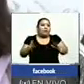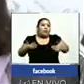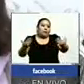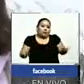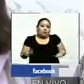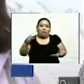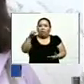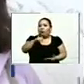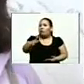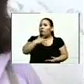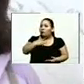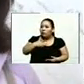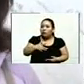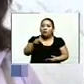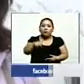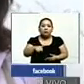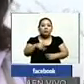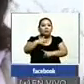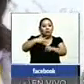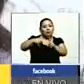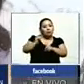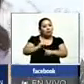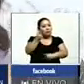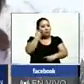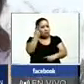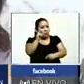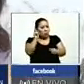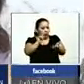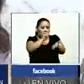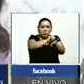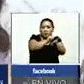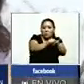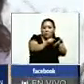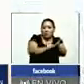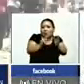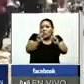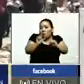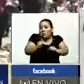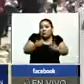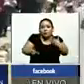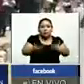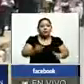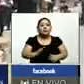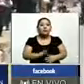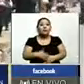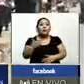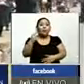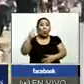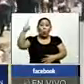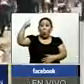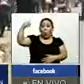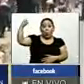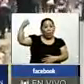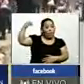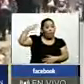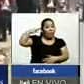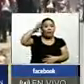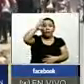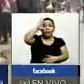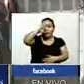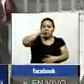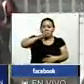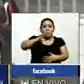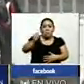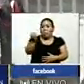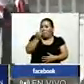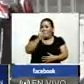las circunstancias aquí están malas, entonces vamos a ver si los podemos anotar para aplicar alguna, tal vez. Bajo el insaciable sol del mediodía y sin